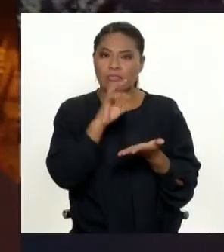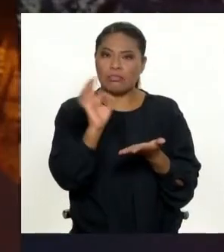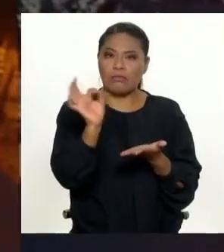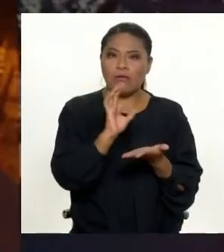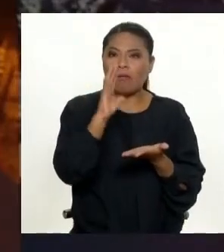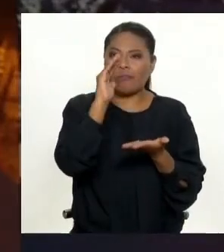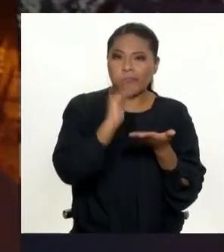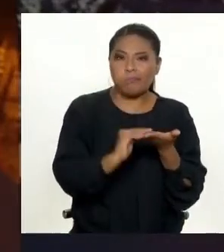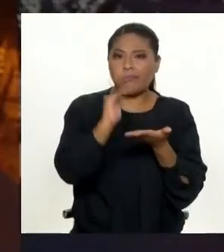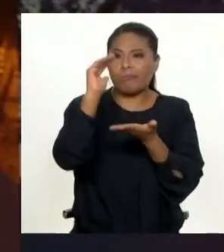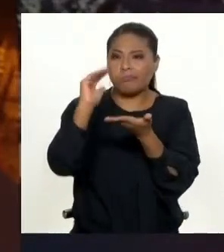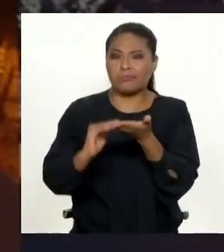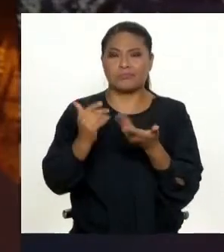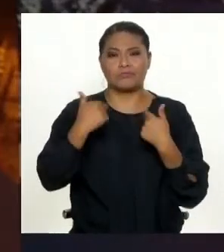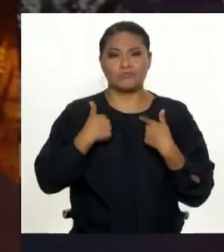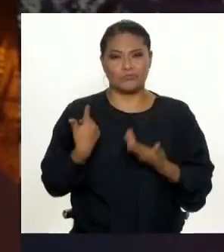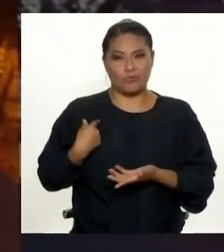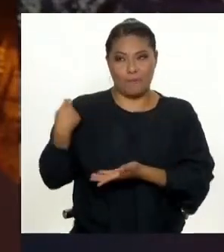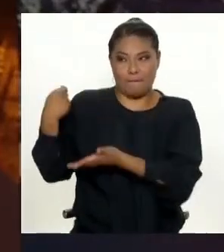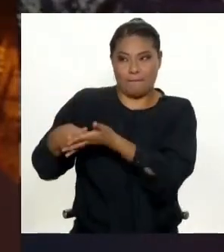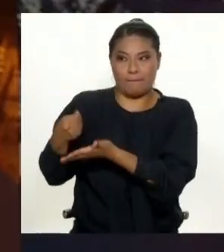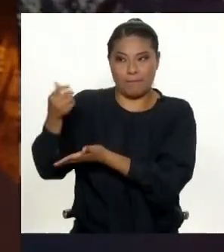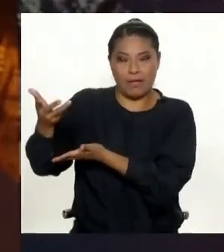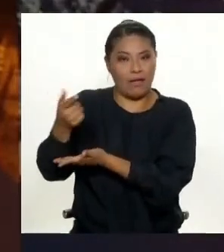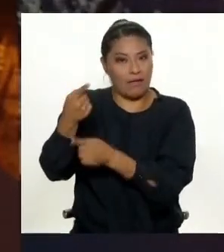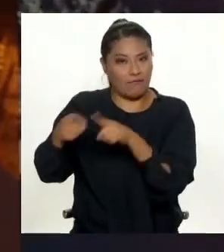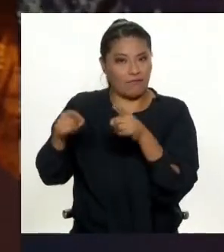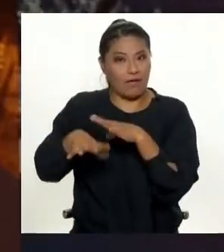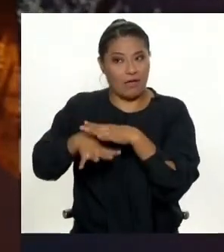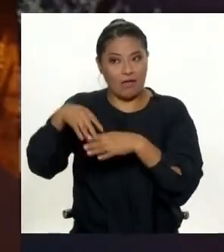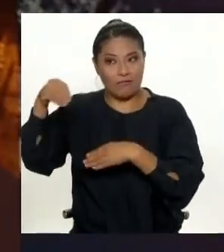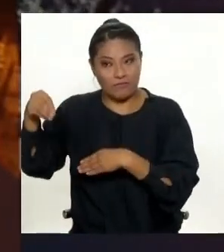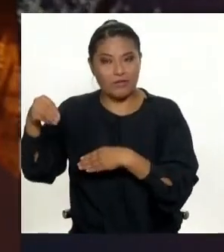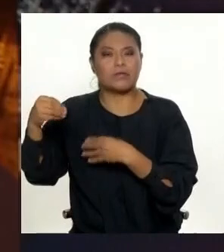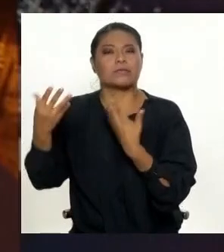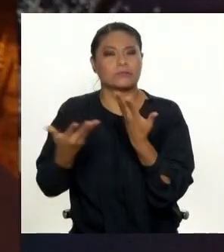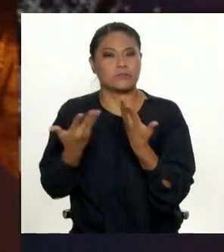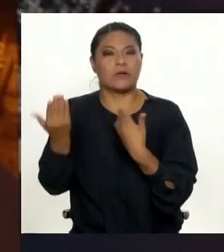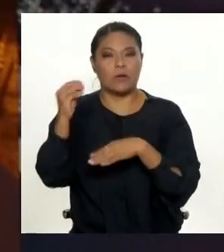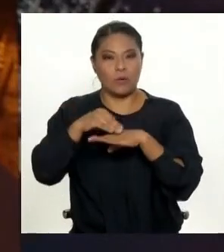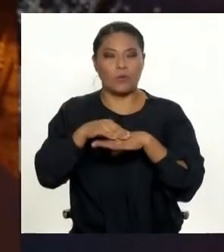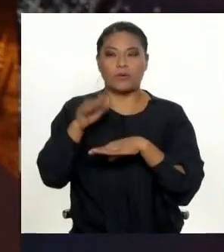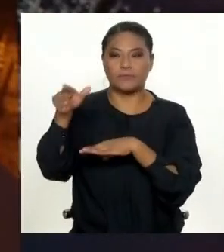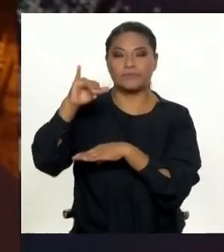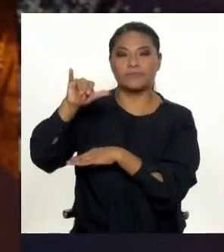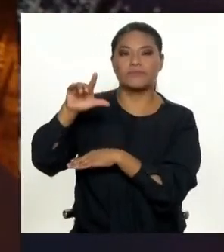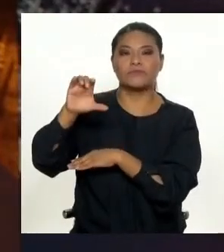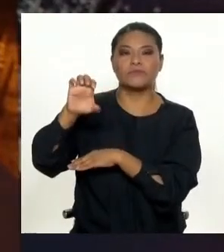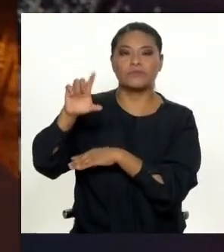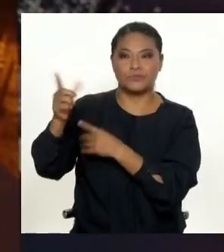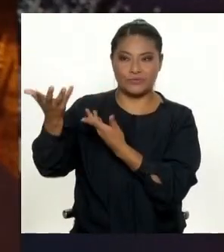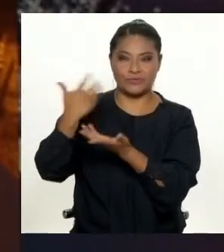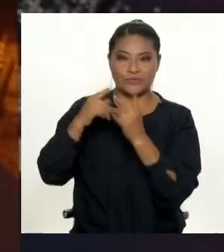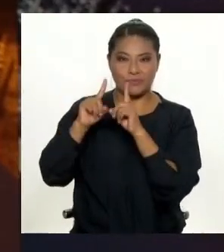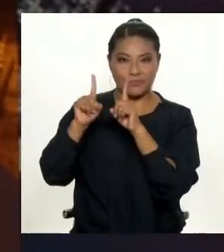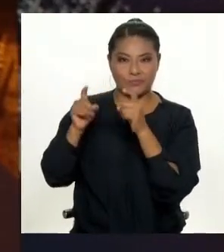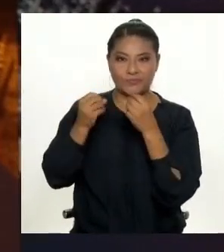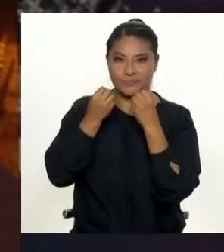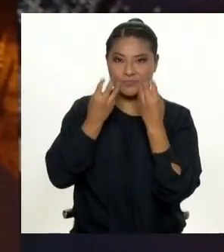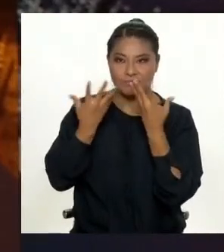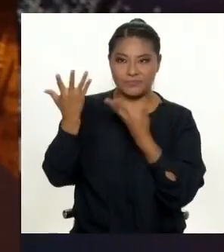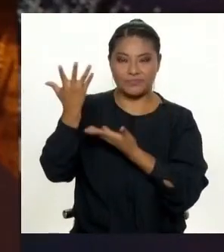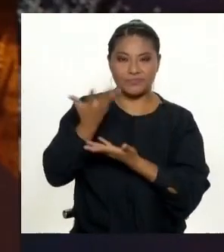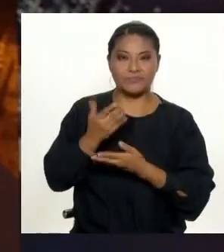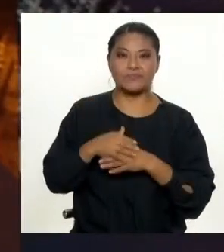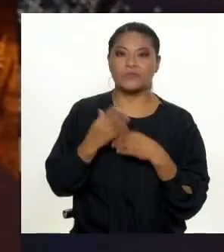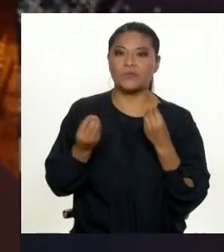uno tiene que comprarlo por su propia cuenta. ¿Cómo va a proceder esto? Se lo preguntamos a Joel. Muy buenas noches, ¿cómo estás? ¿Qué está pasando en Lambayeque?